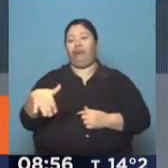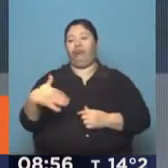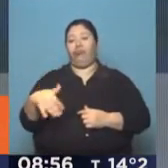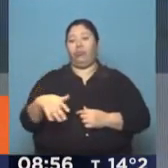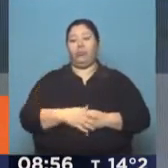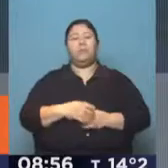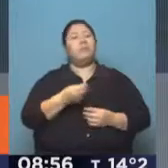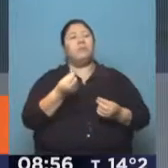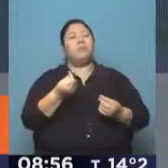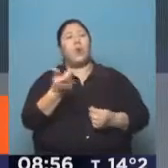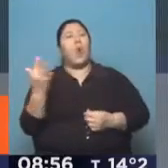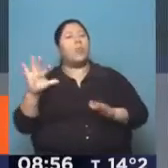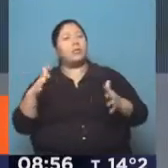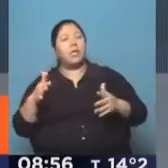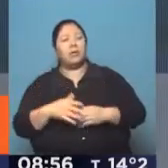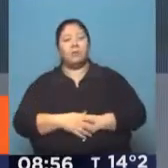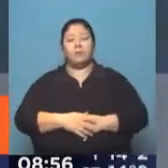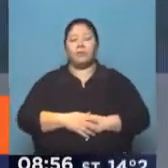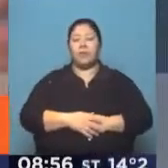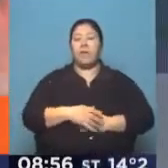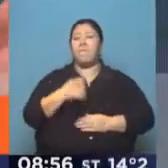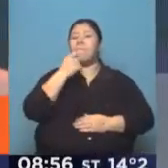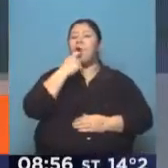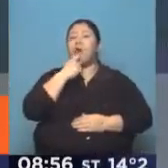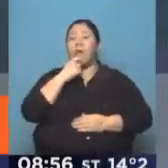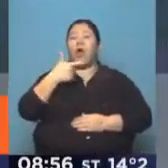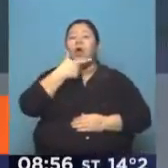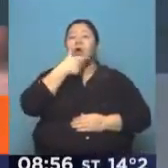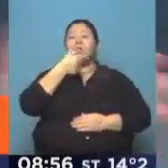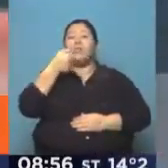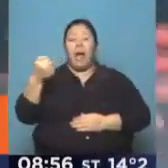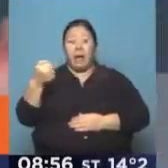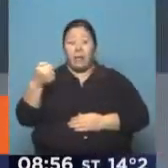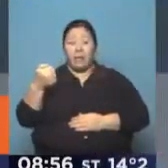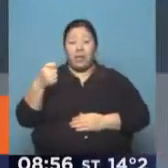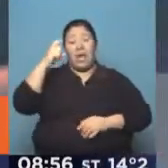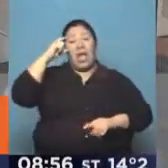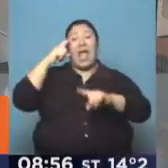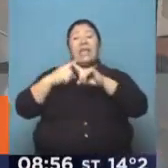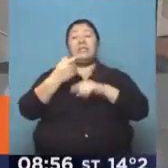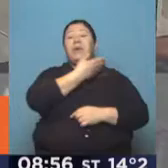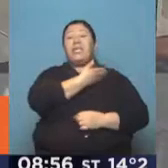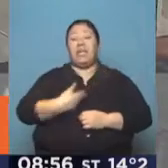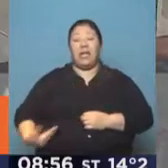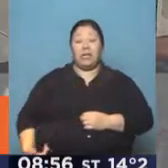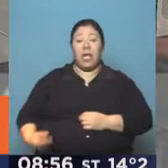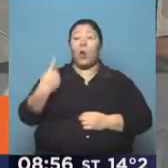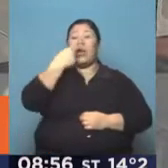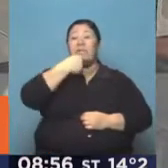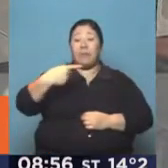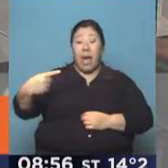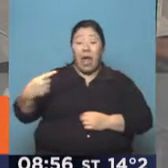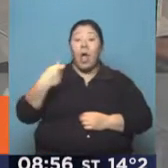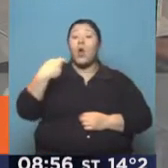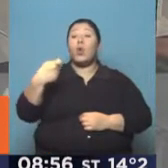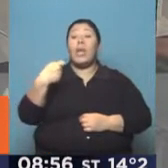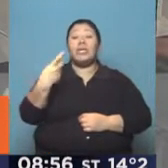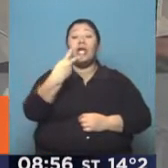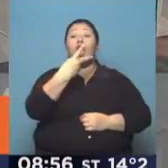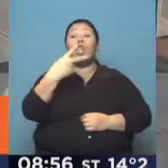dando y estamos hablando por ejemplo rodríguez a que fue presidente una semana de dos más de doscientos mil pesos la